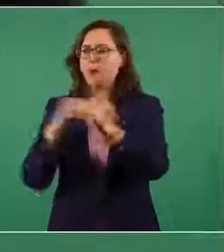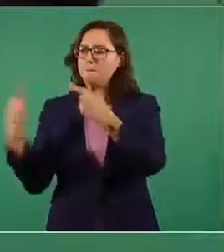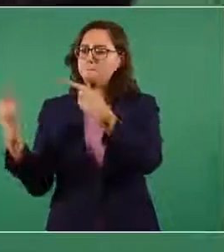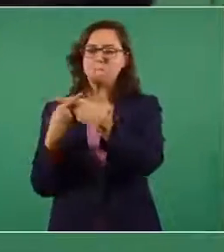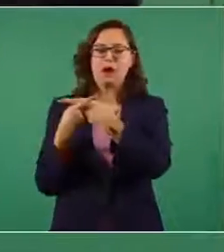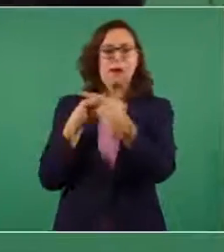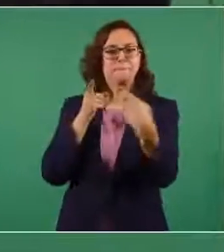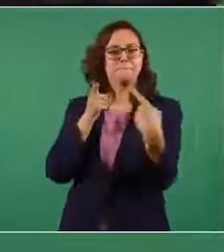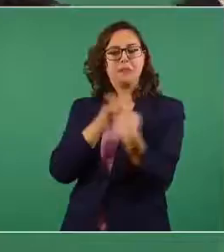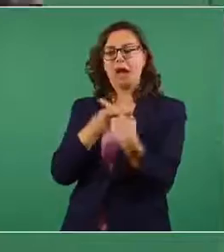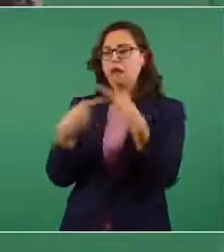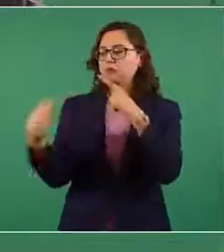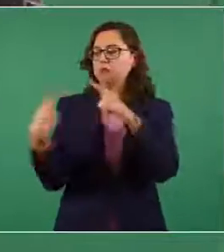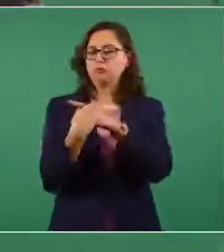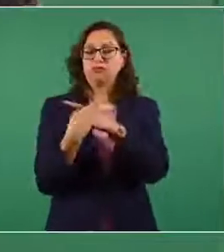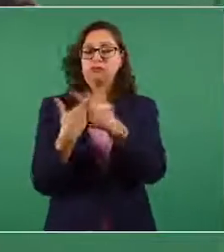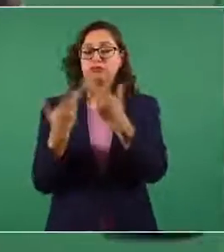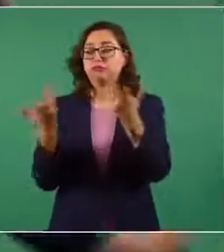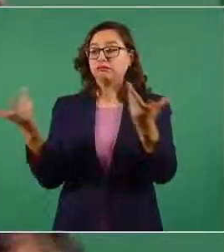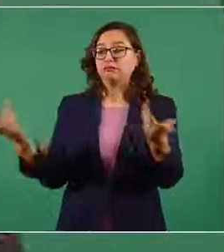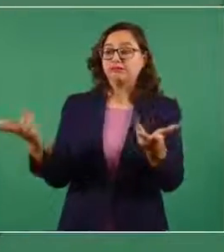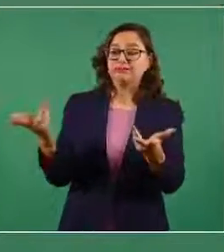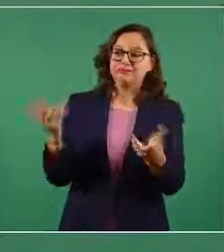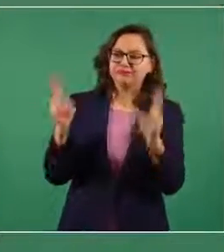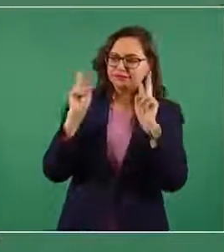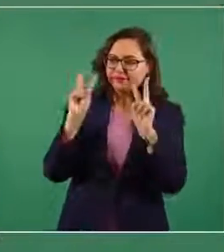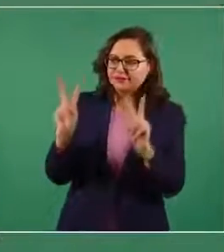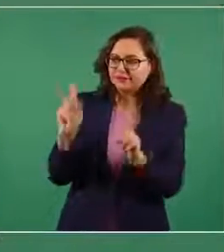nada más que ya no hay ninguna otra instancia.